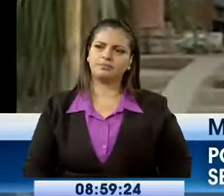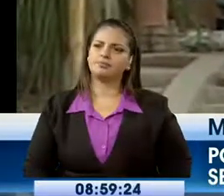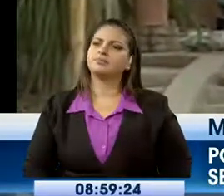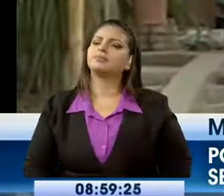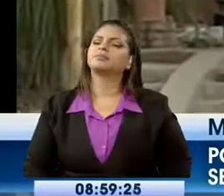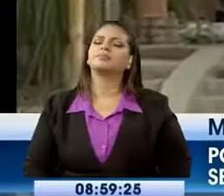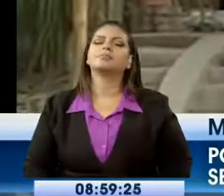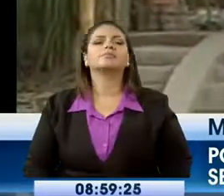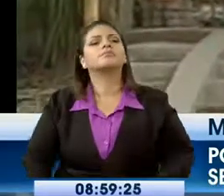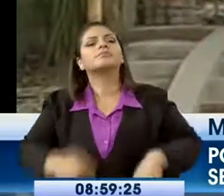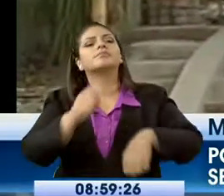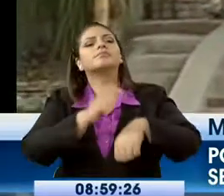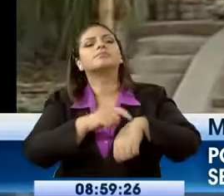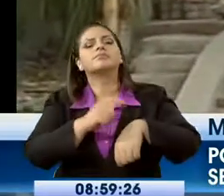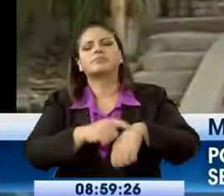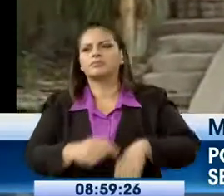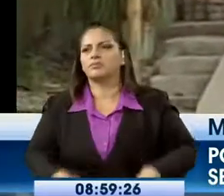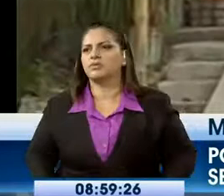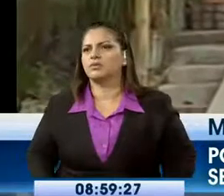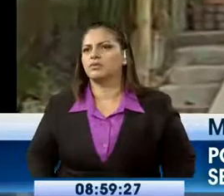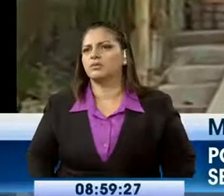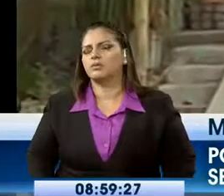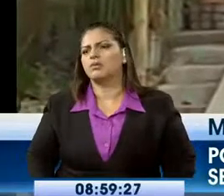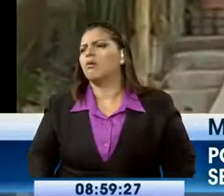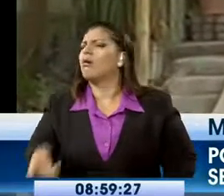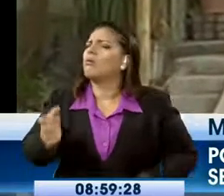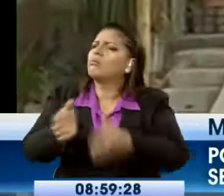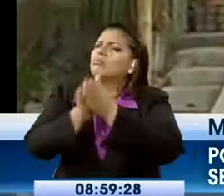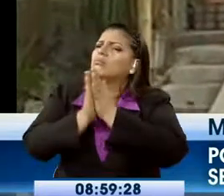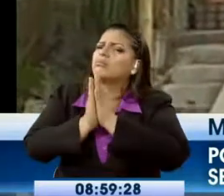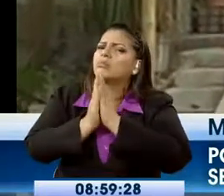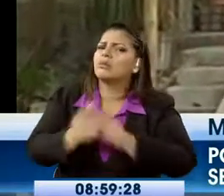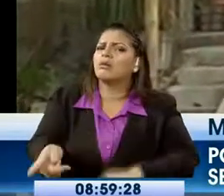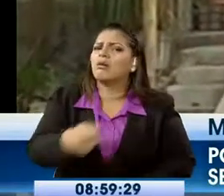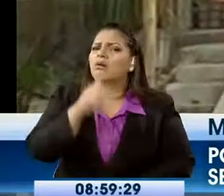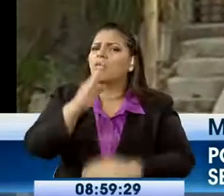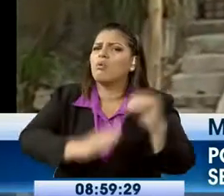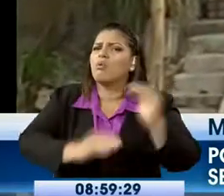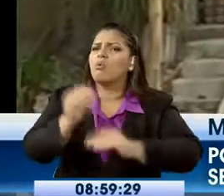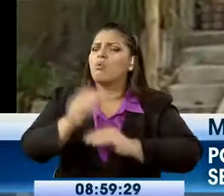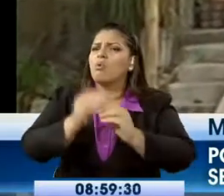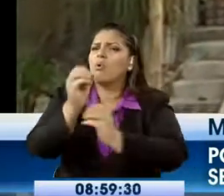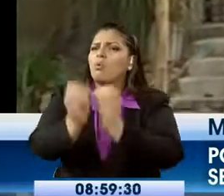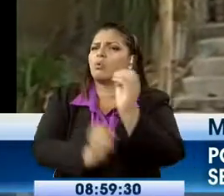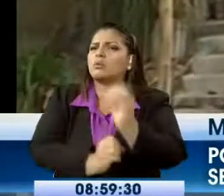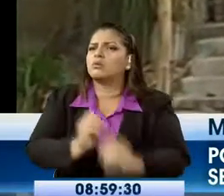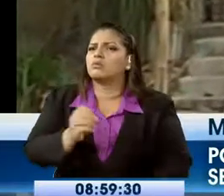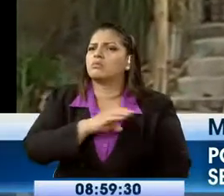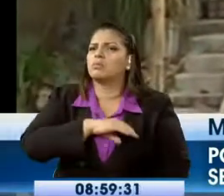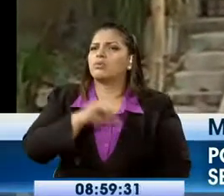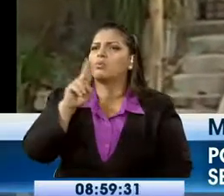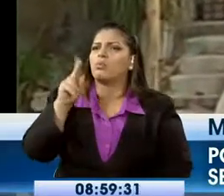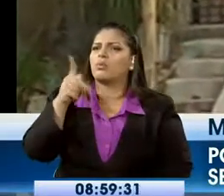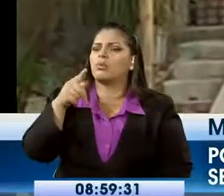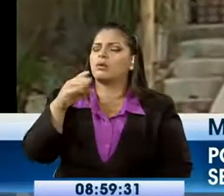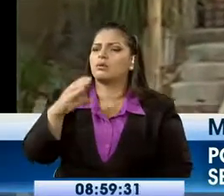dice que fuman? Un UPC quisiera que pongan aquí, pero... ¿A qué hora se concentran más o menos estas personas? Ahí todo el